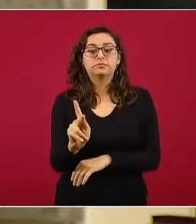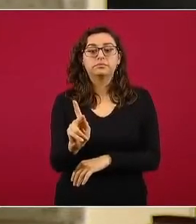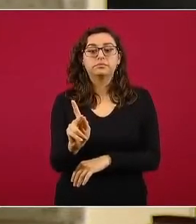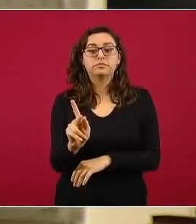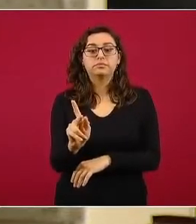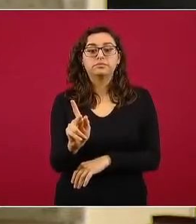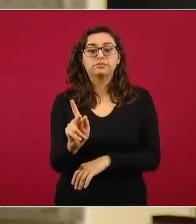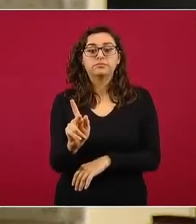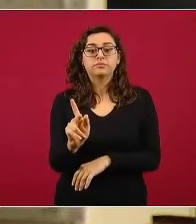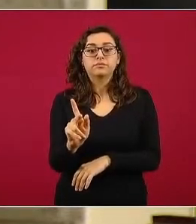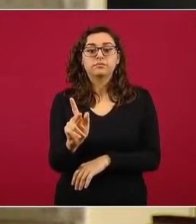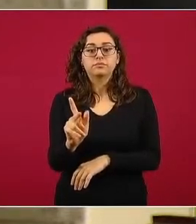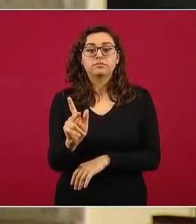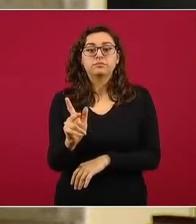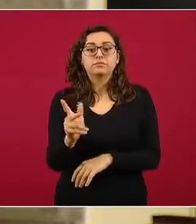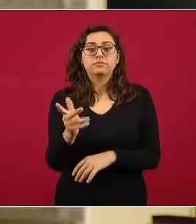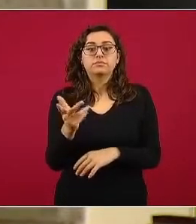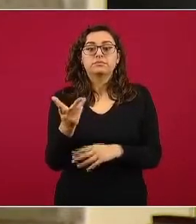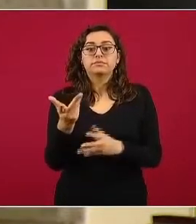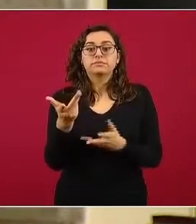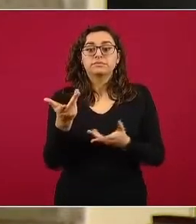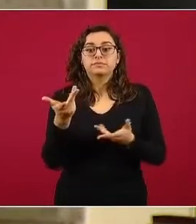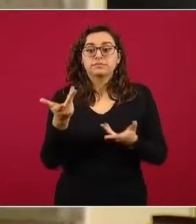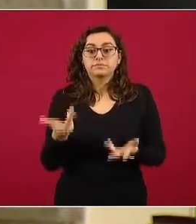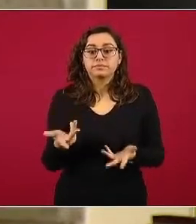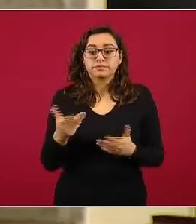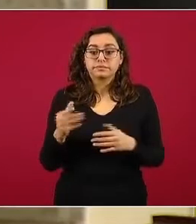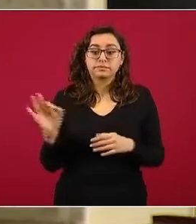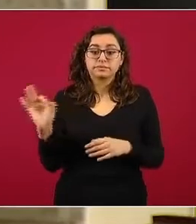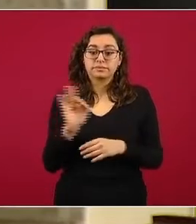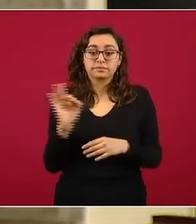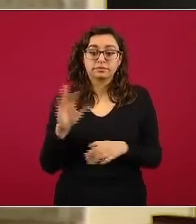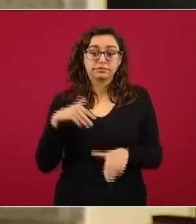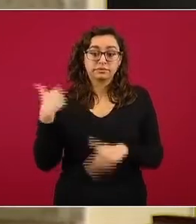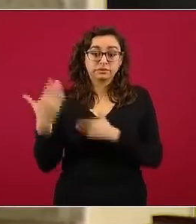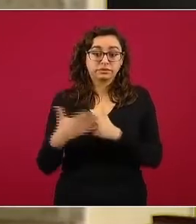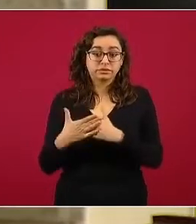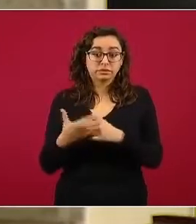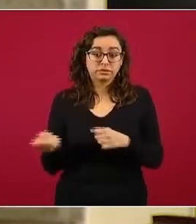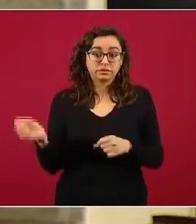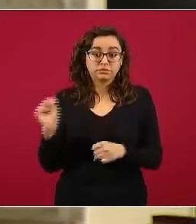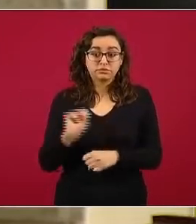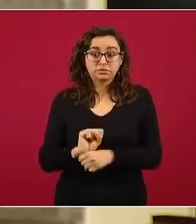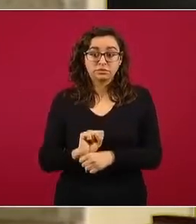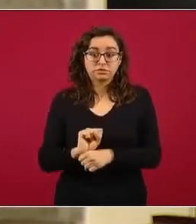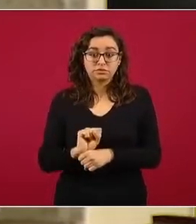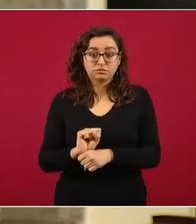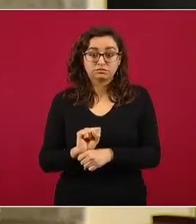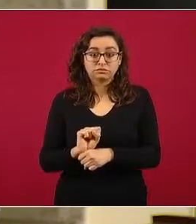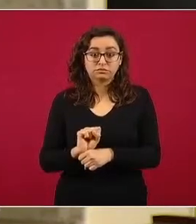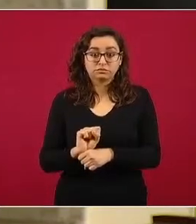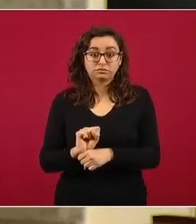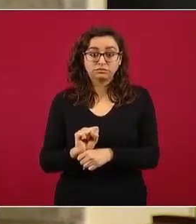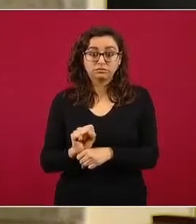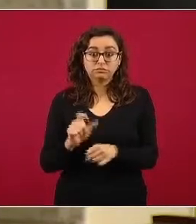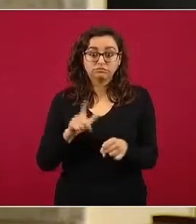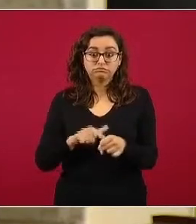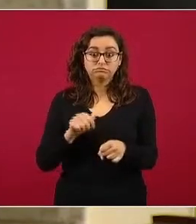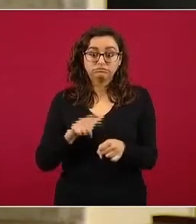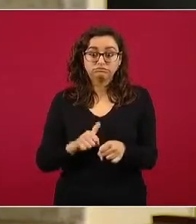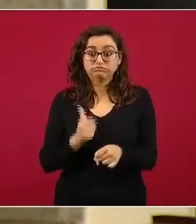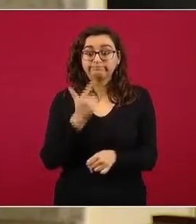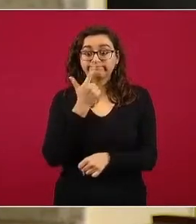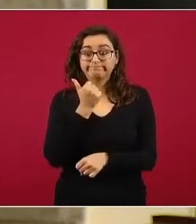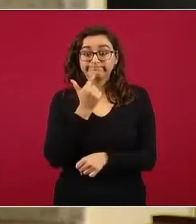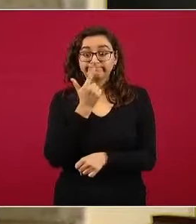tienen en dado caso que la semana que viene pudiera cambiar el semáforo a rojo? Tomando